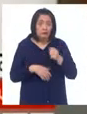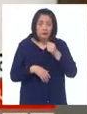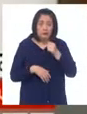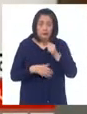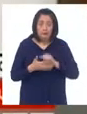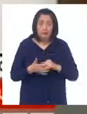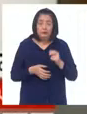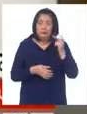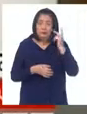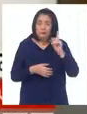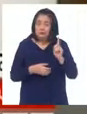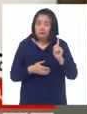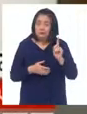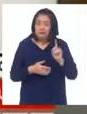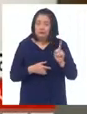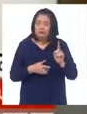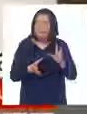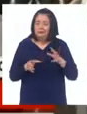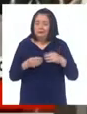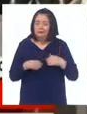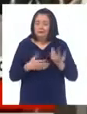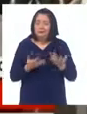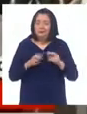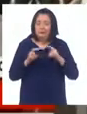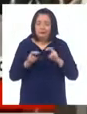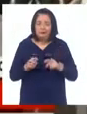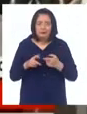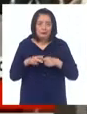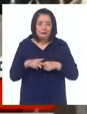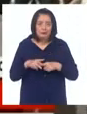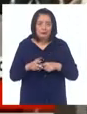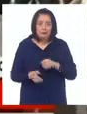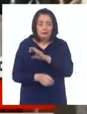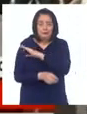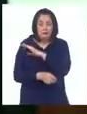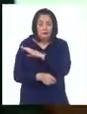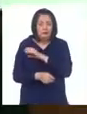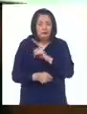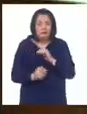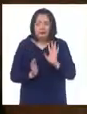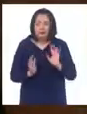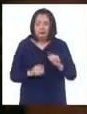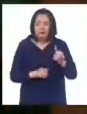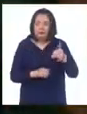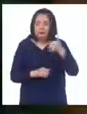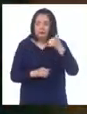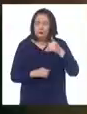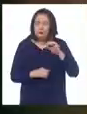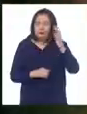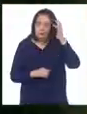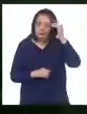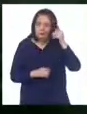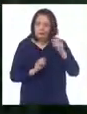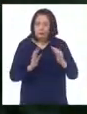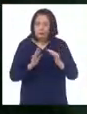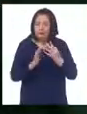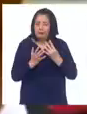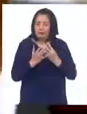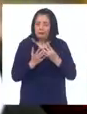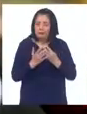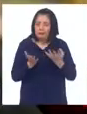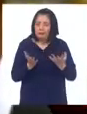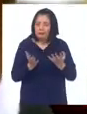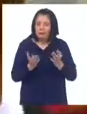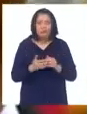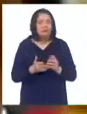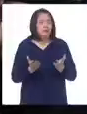Keiko Fujimori rechazó la investigación iniciada por el fiscal José Domingo Pérez por las llamadas de Vladimiro Montesinos desde su prisión en la base